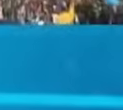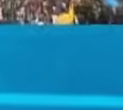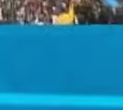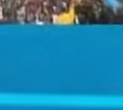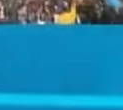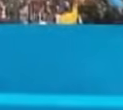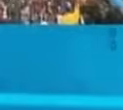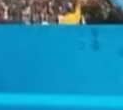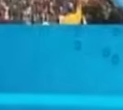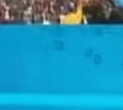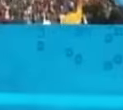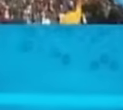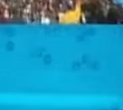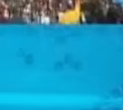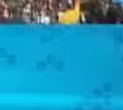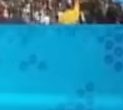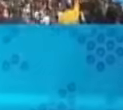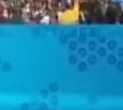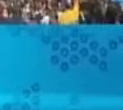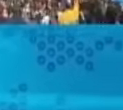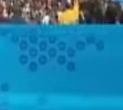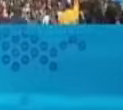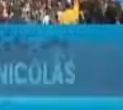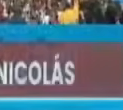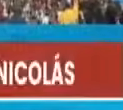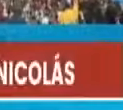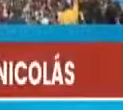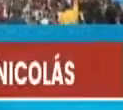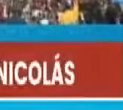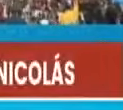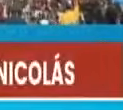en nombre de la chinita y del pueblo,